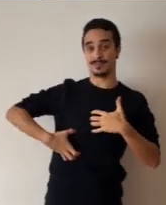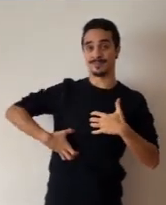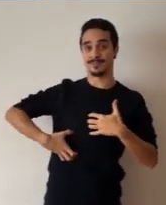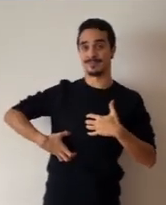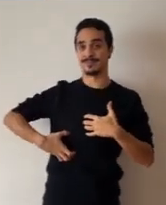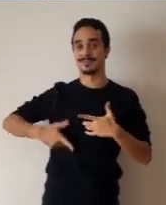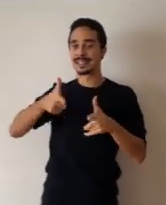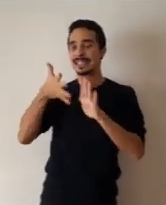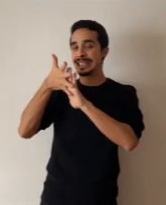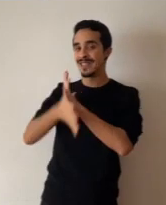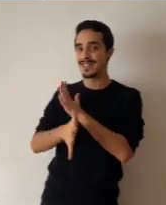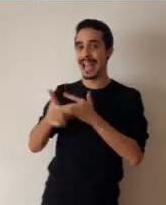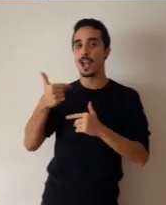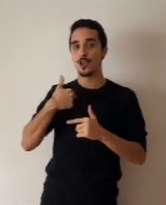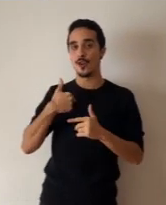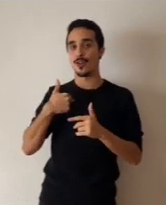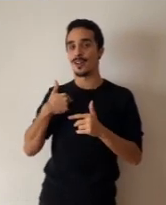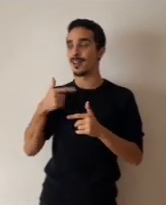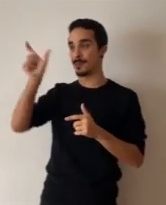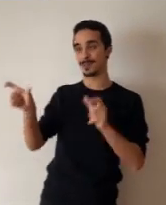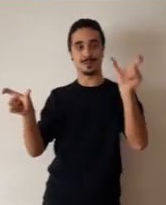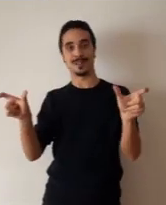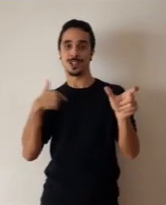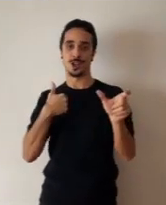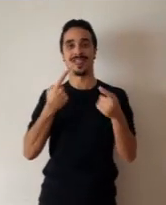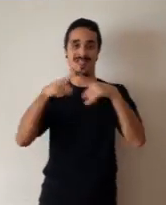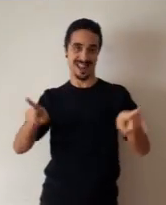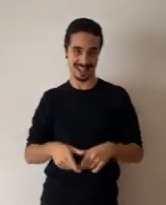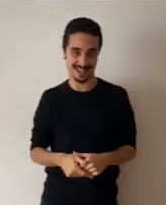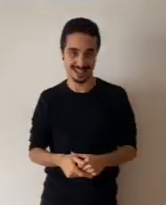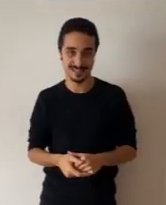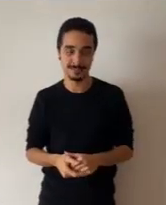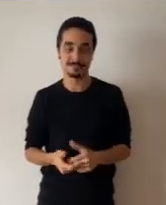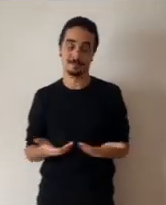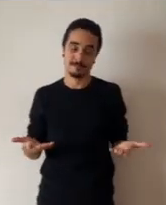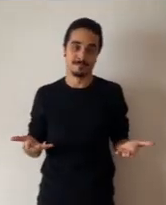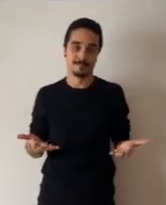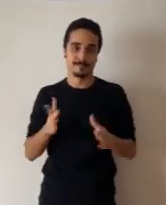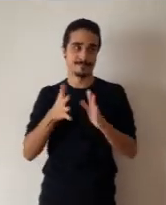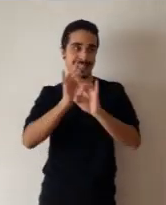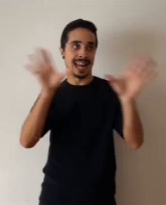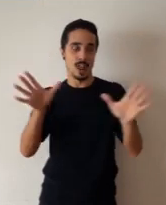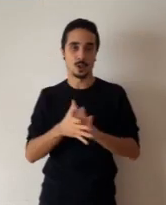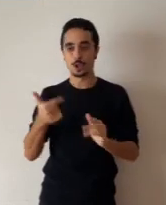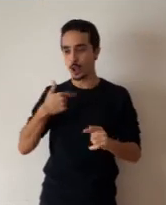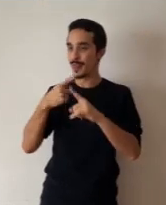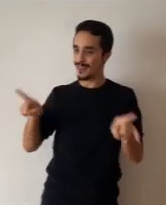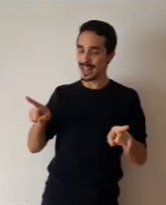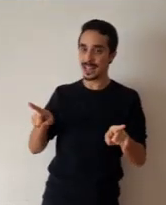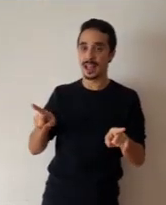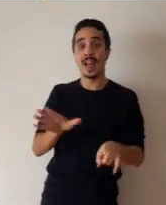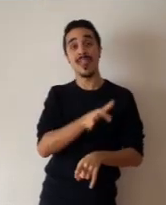puesto significa ser diferente a los demás y decirlo claramente. Yo